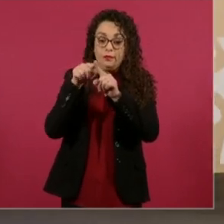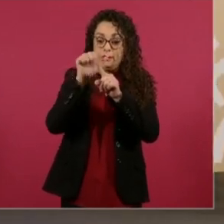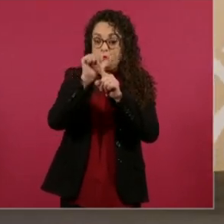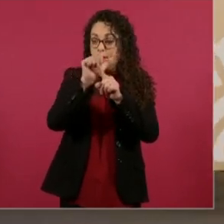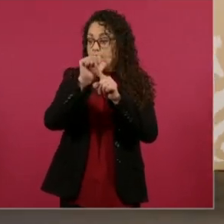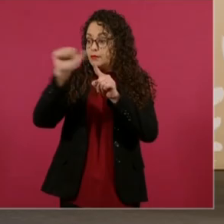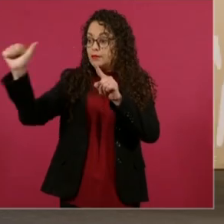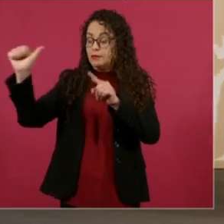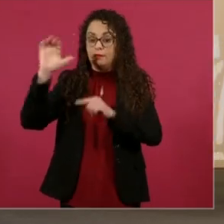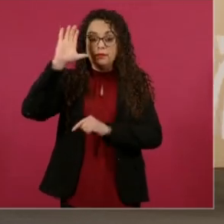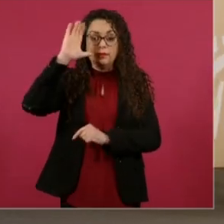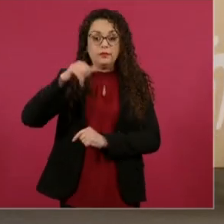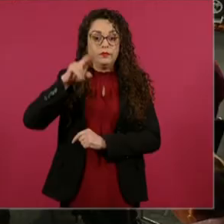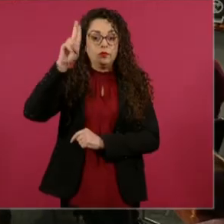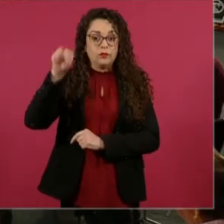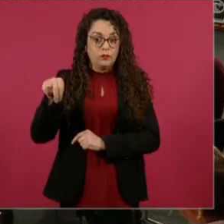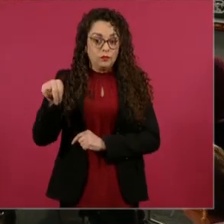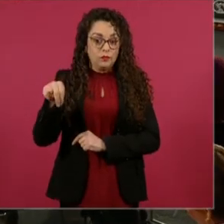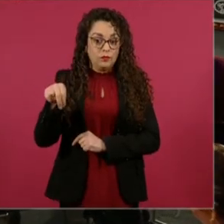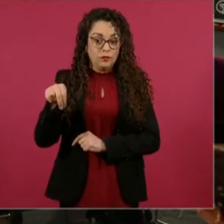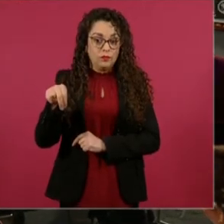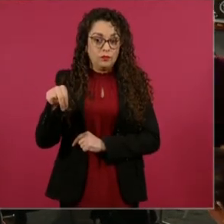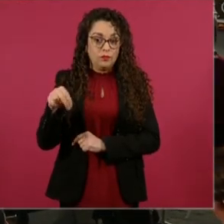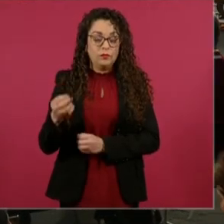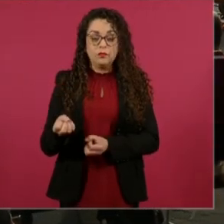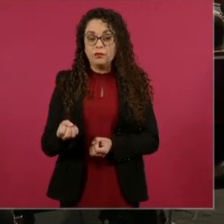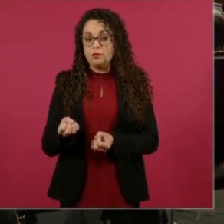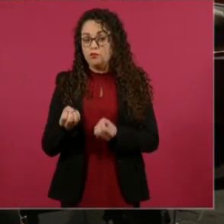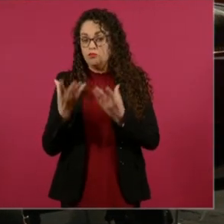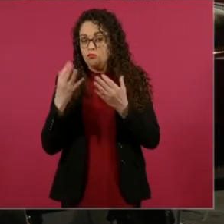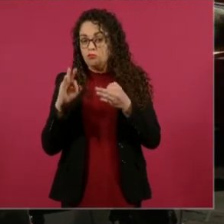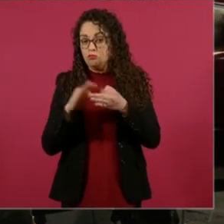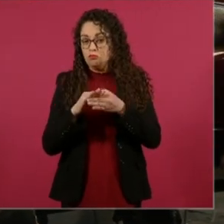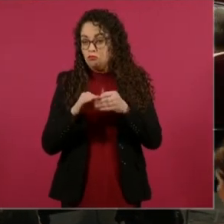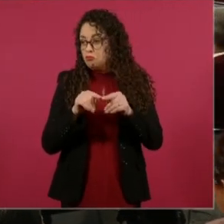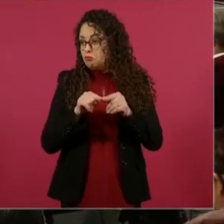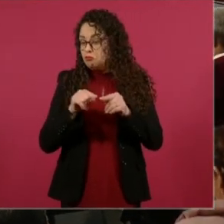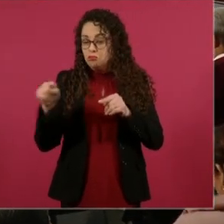a Cancún, son miles